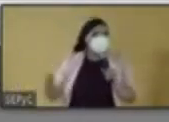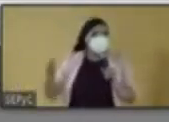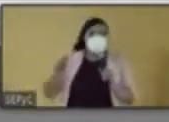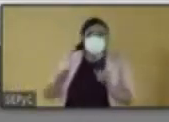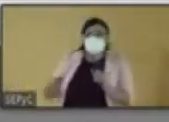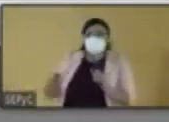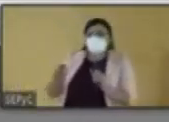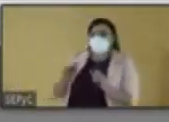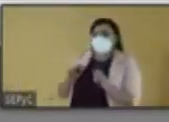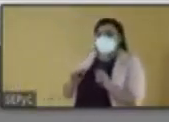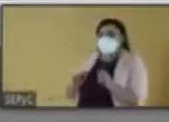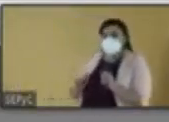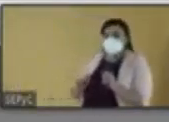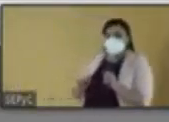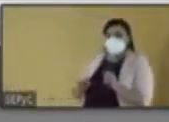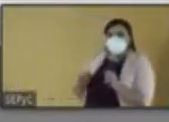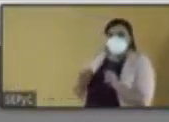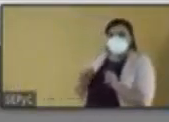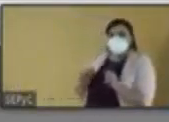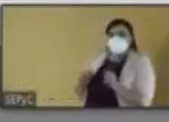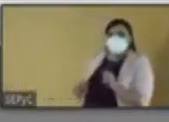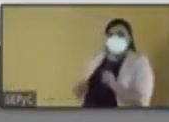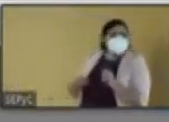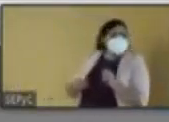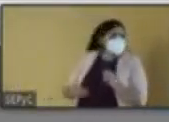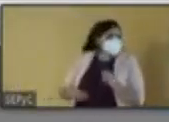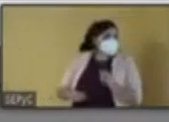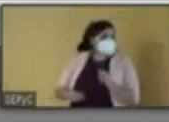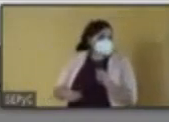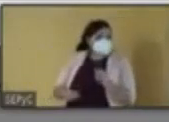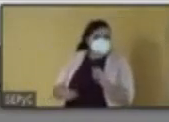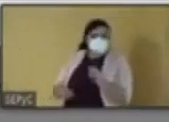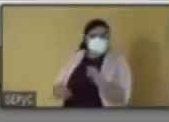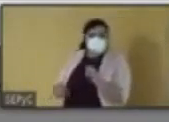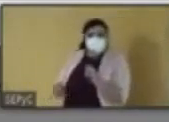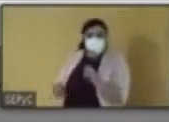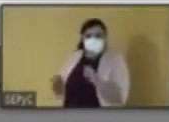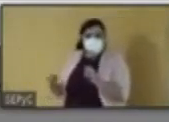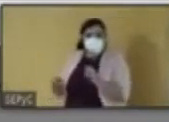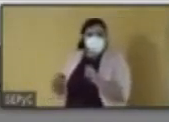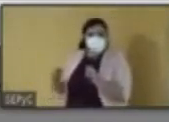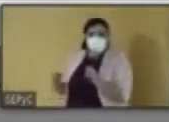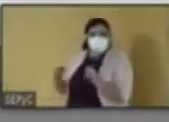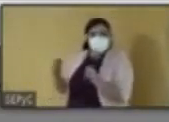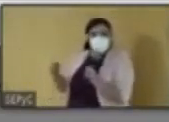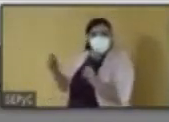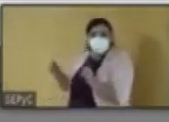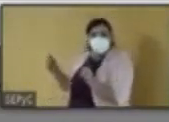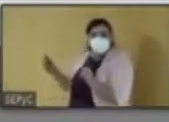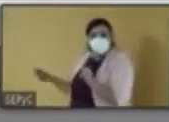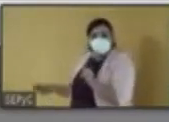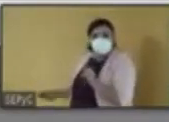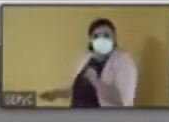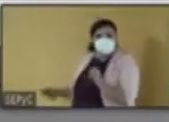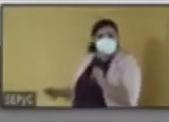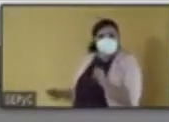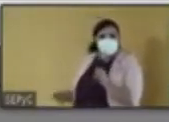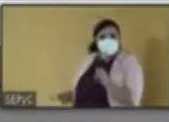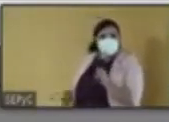ser concisos y precisos. Es decir, es una casilla en donde no soportará un gran número de